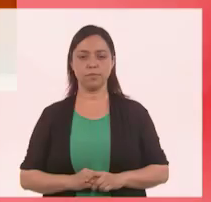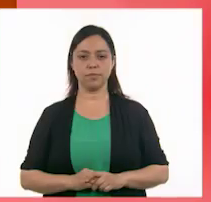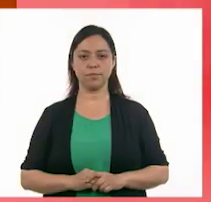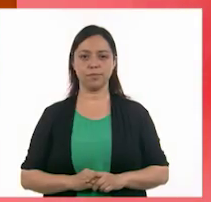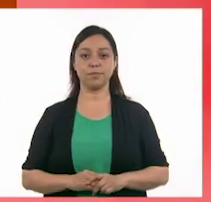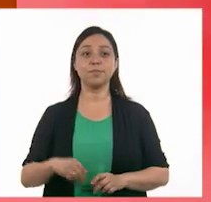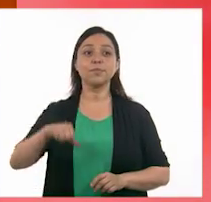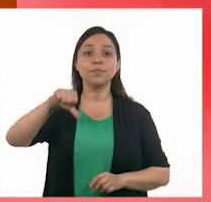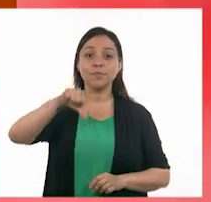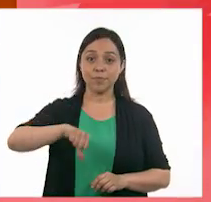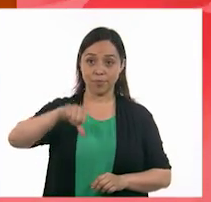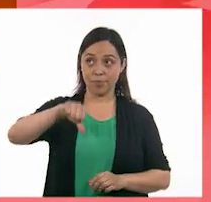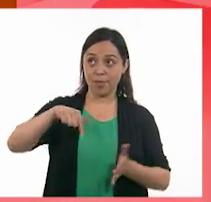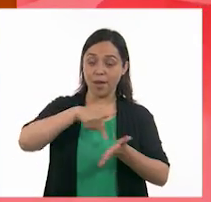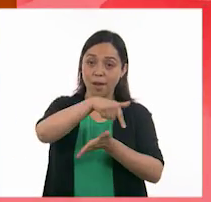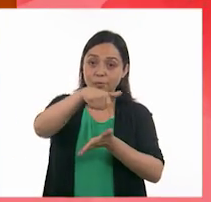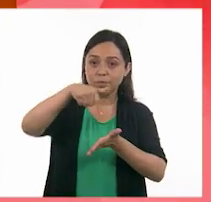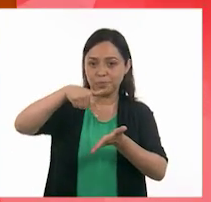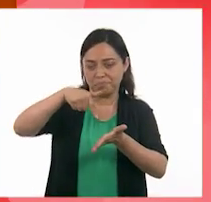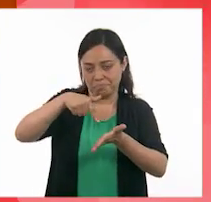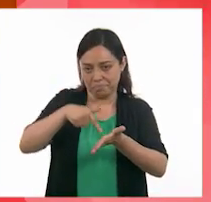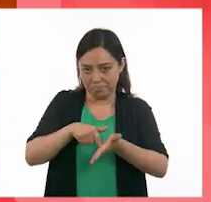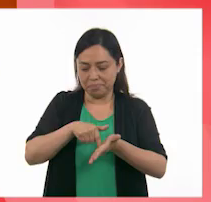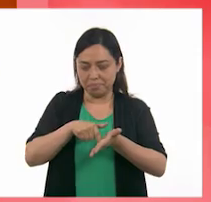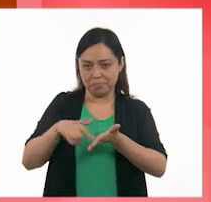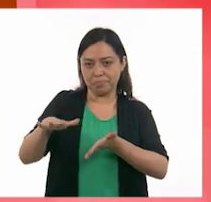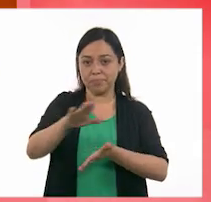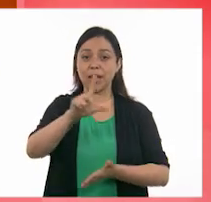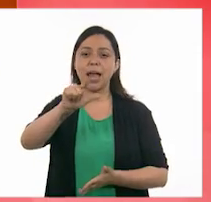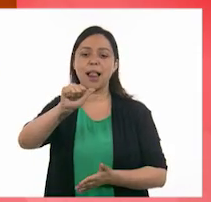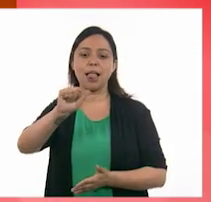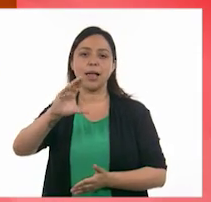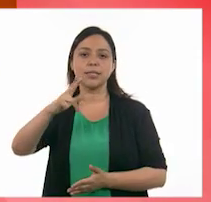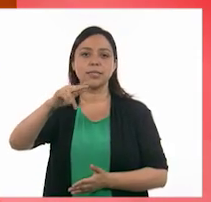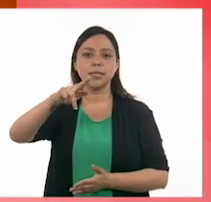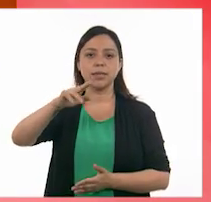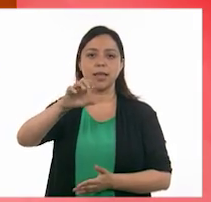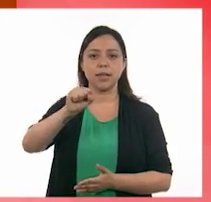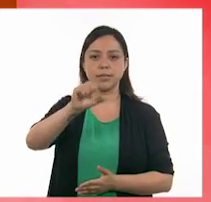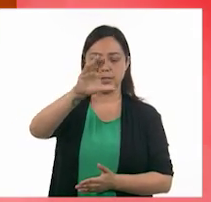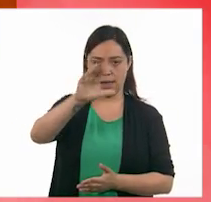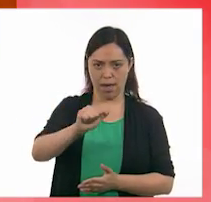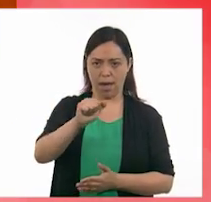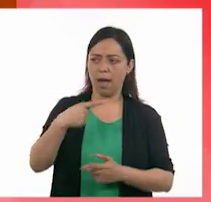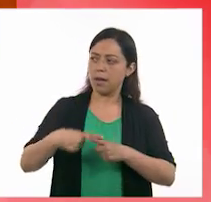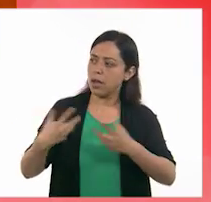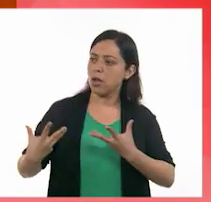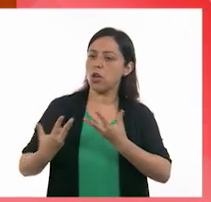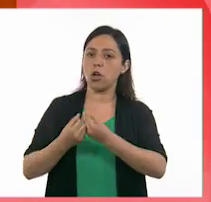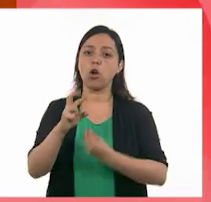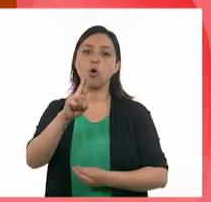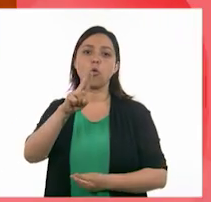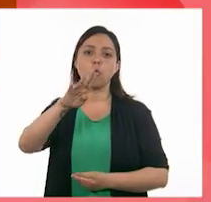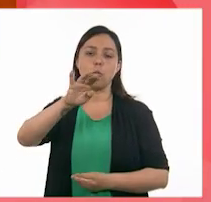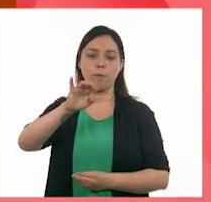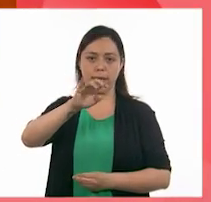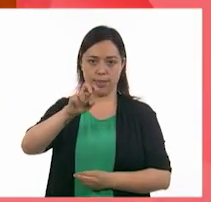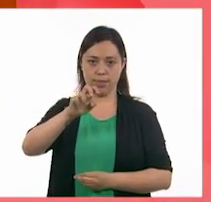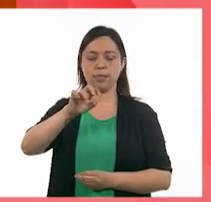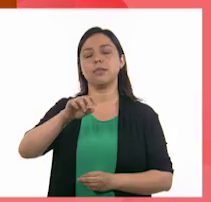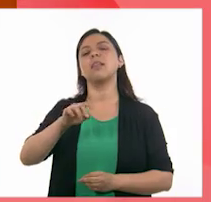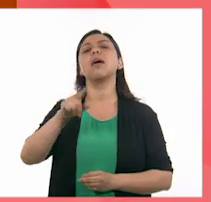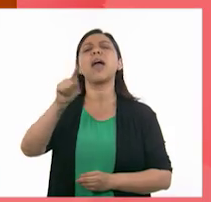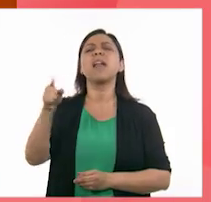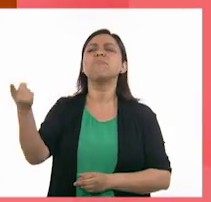Nos encontramos aquí en una área de La Chinesca y se encuentra conmigo Rubén Junior Chen, quien nos